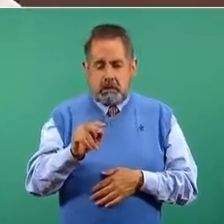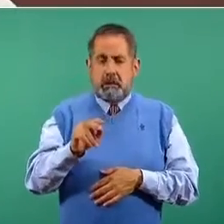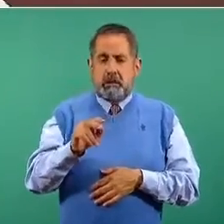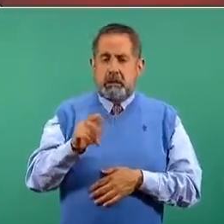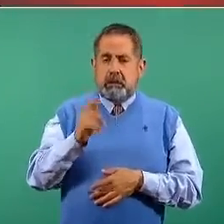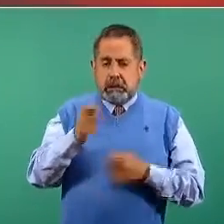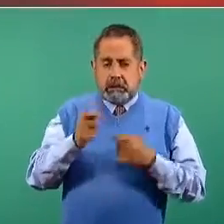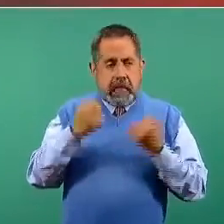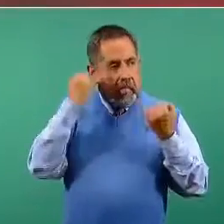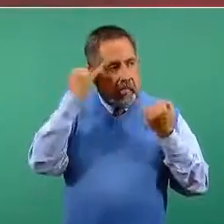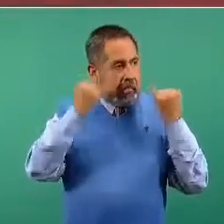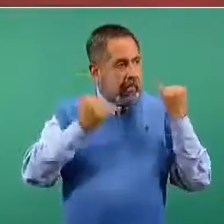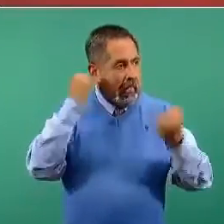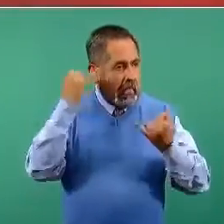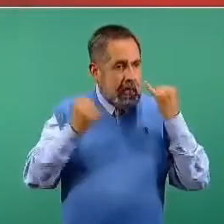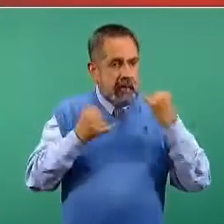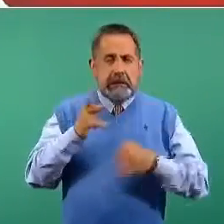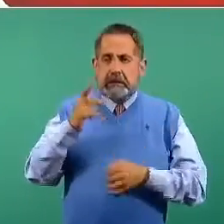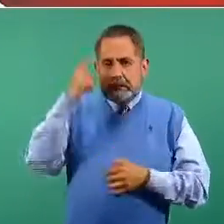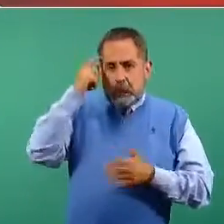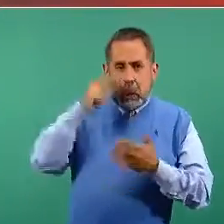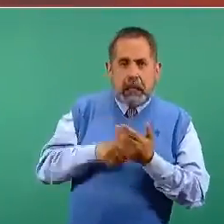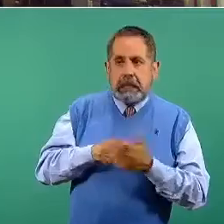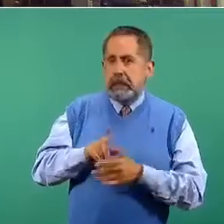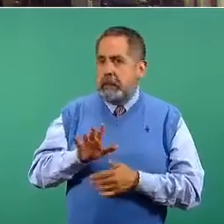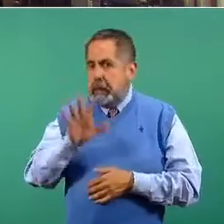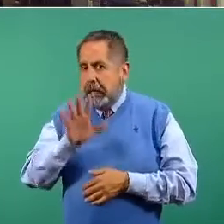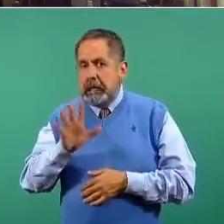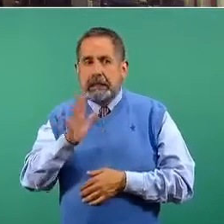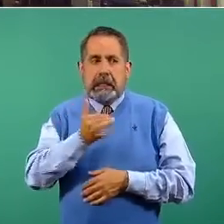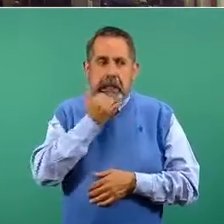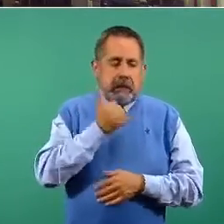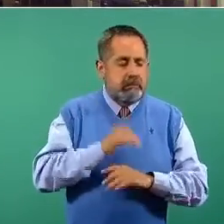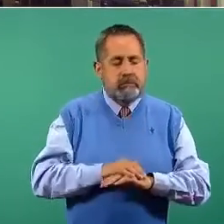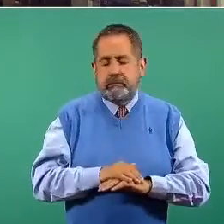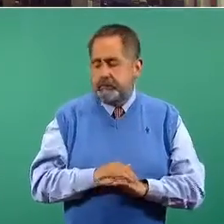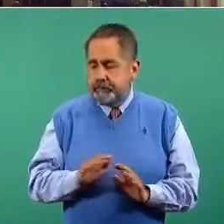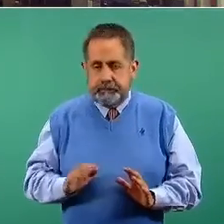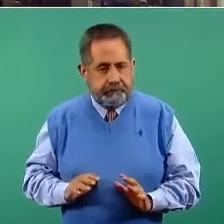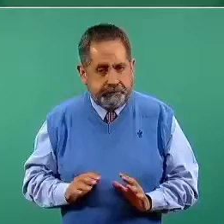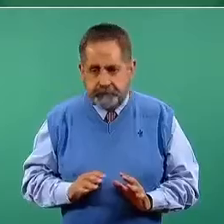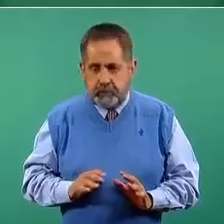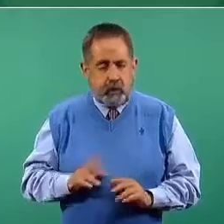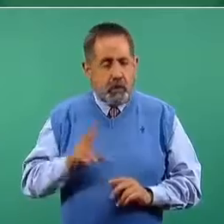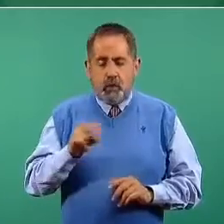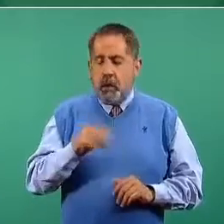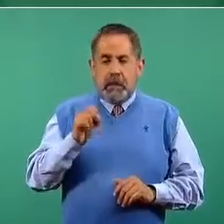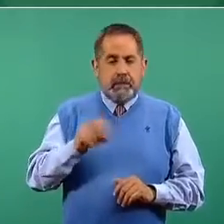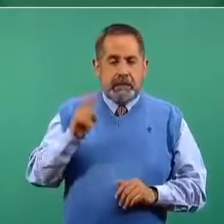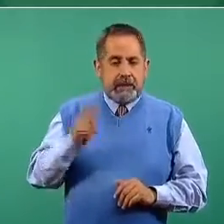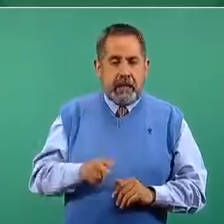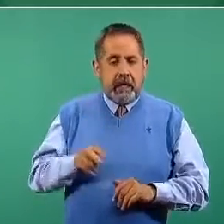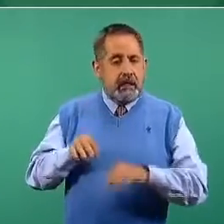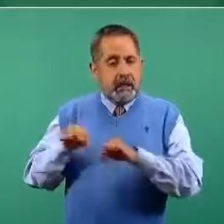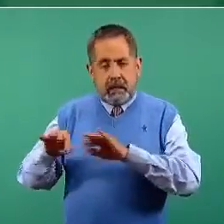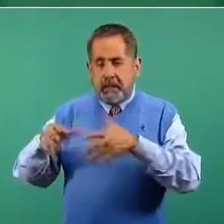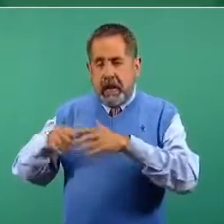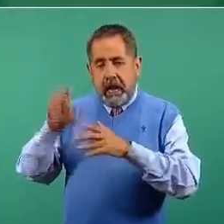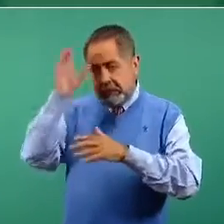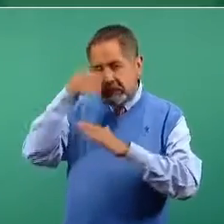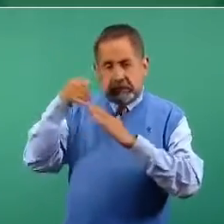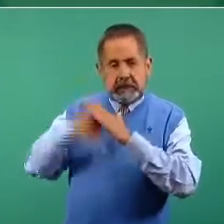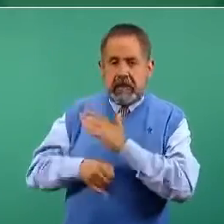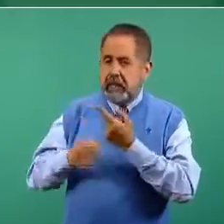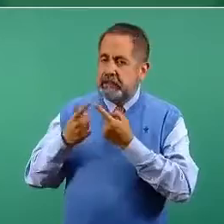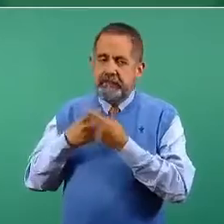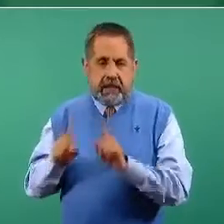entonces empieza a componer una percepción o sensación de alerta. Esto difiere radicalmente de cómo se trabaja en la ciencia